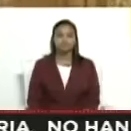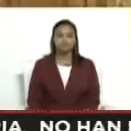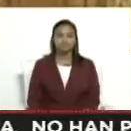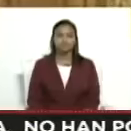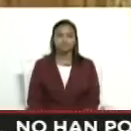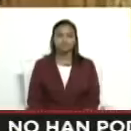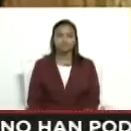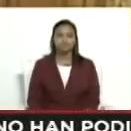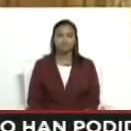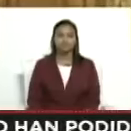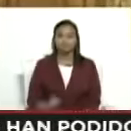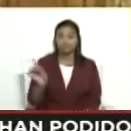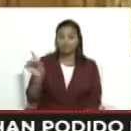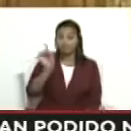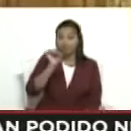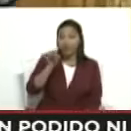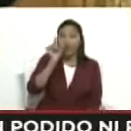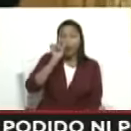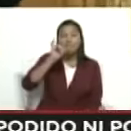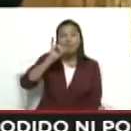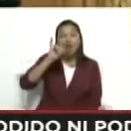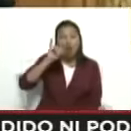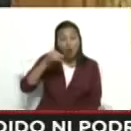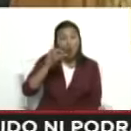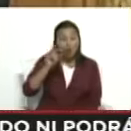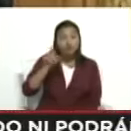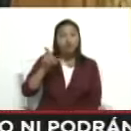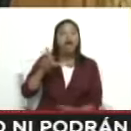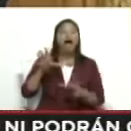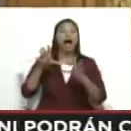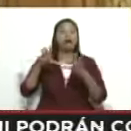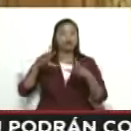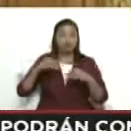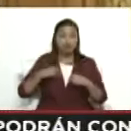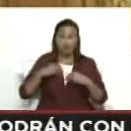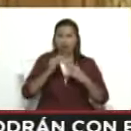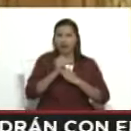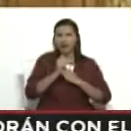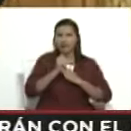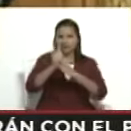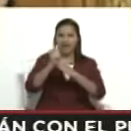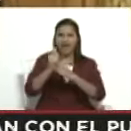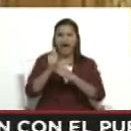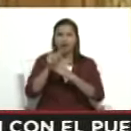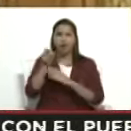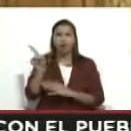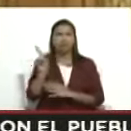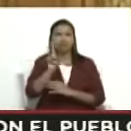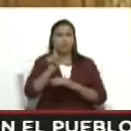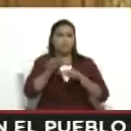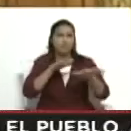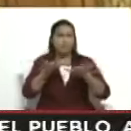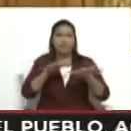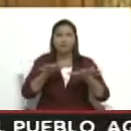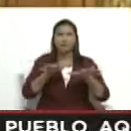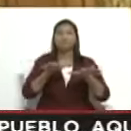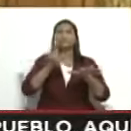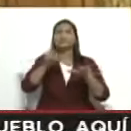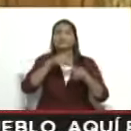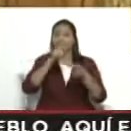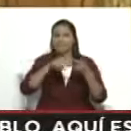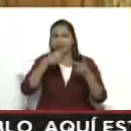asumió con liderazgo. Y entonces aparecieron los compañeros que se fueron, apareció la ir Nelson